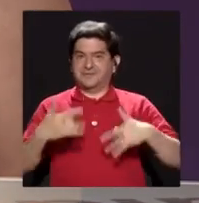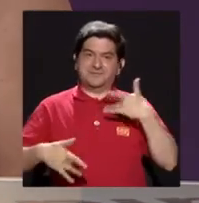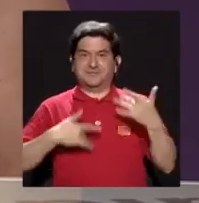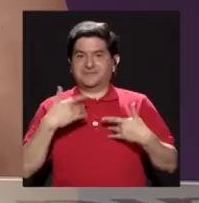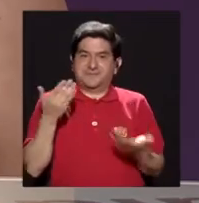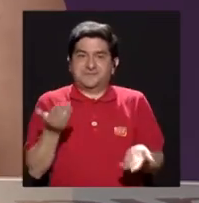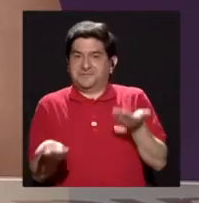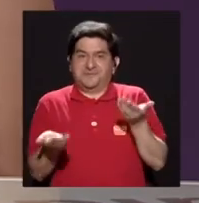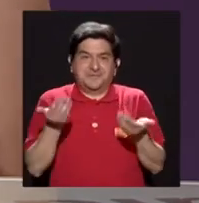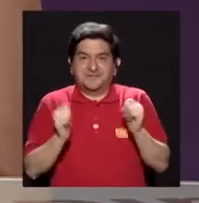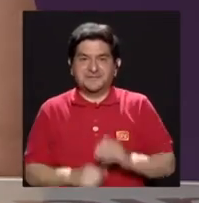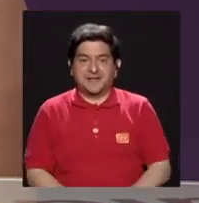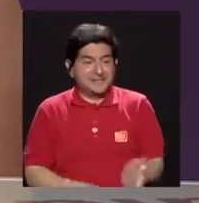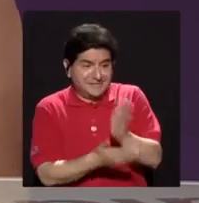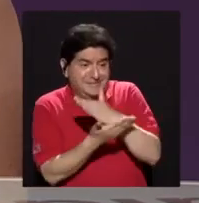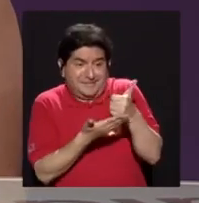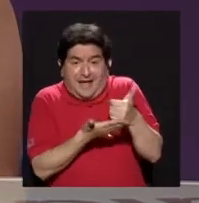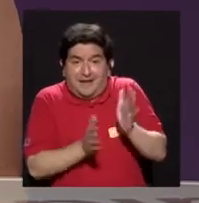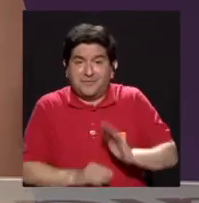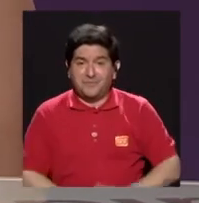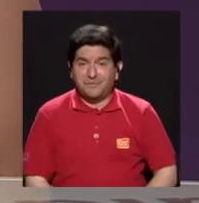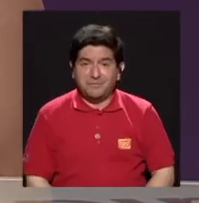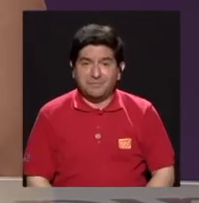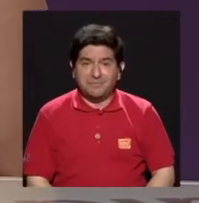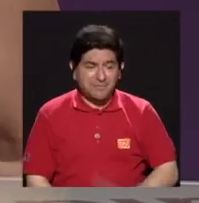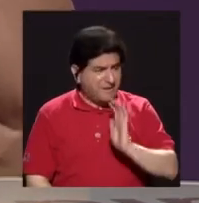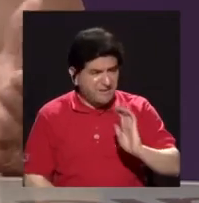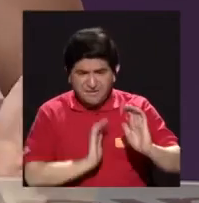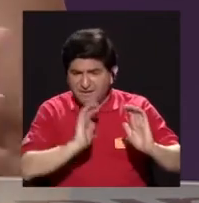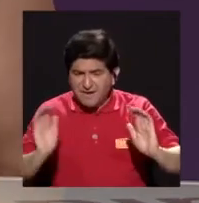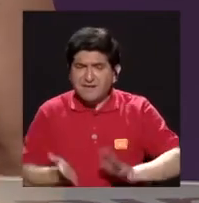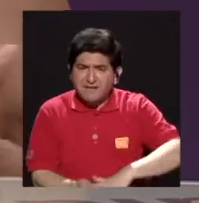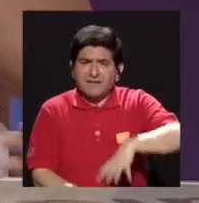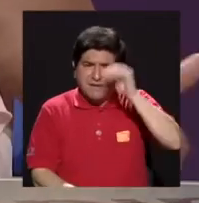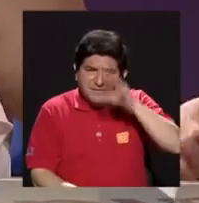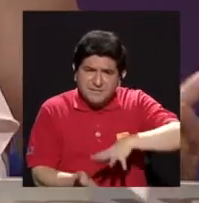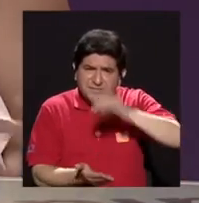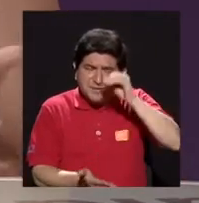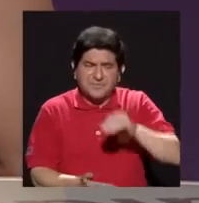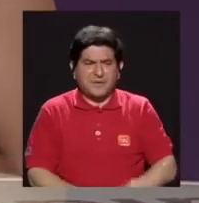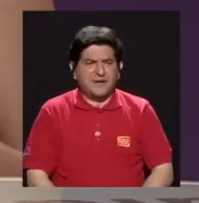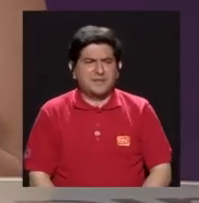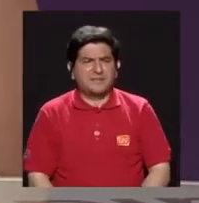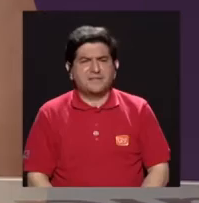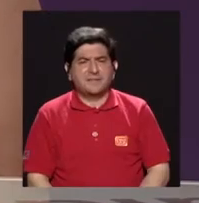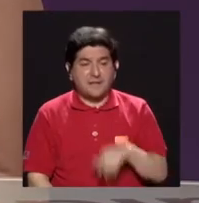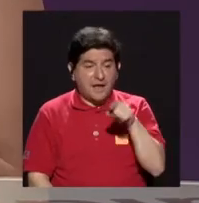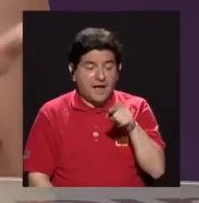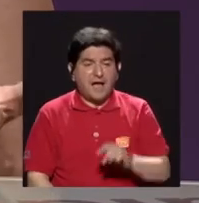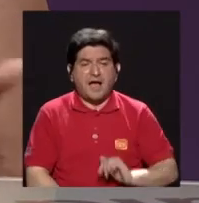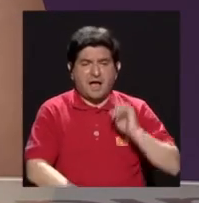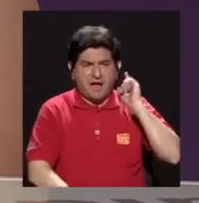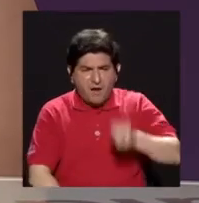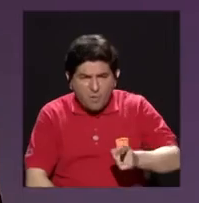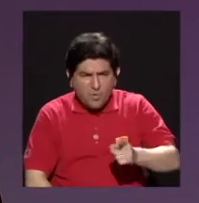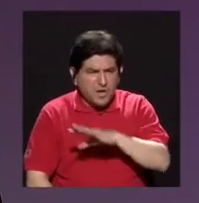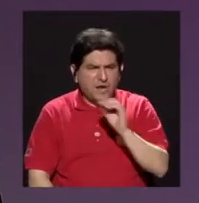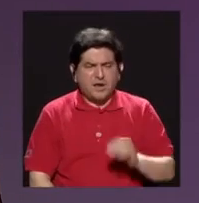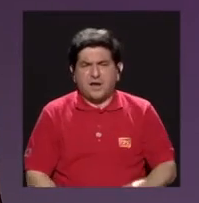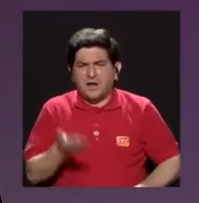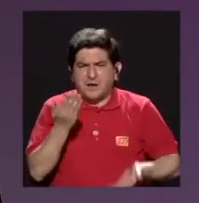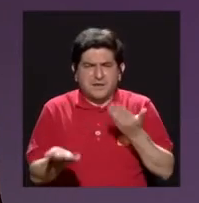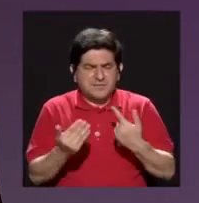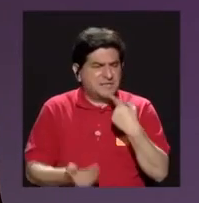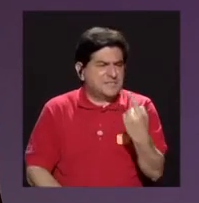como de algo, ¿verdad? Y en la niñez es que se aprende mucho de lo que se ve, más de lo que le imponen o lo que le dicen que haga o